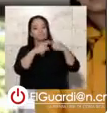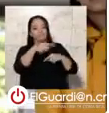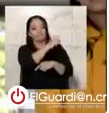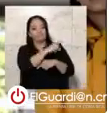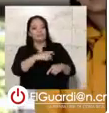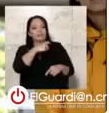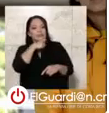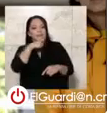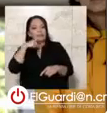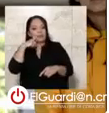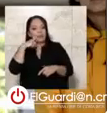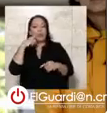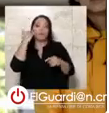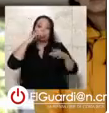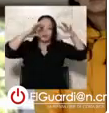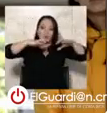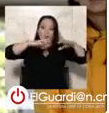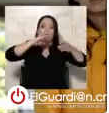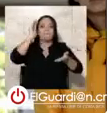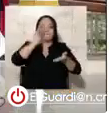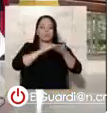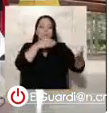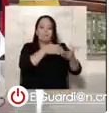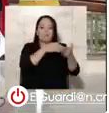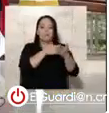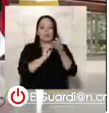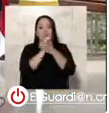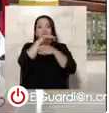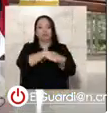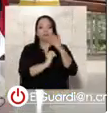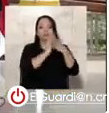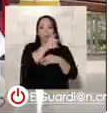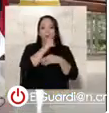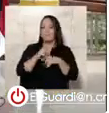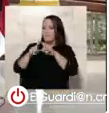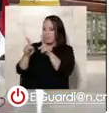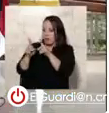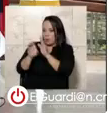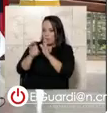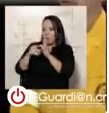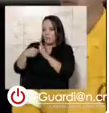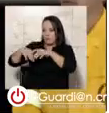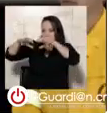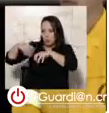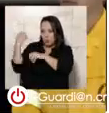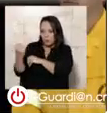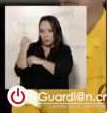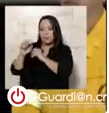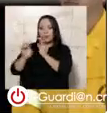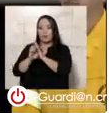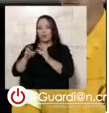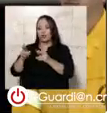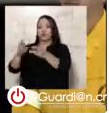raíz de la hidrológica. Está lloviendo menos, puede afectar los acuíferos. Pero si llueve a veces muy fuerte, como por ejemplo cuando en la ruta